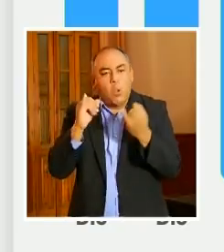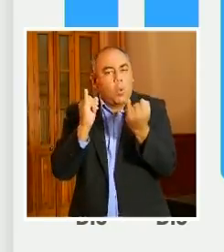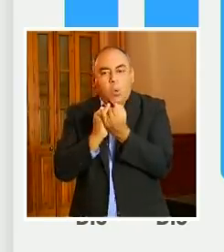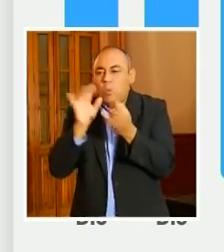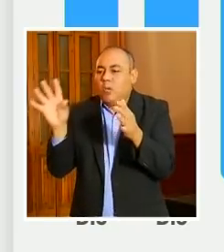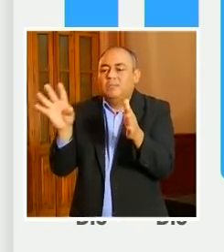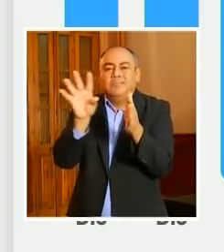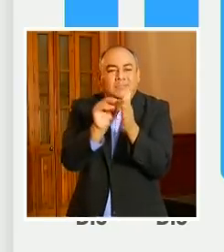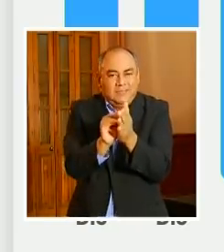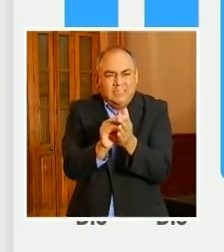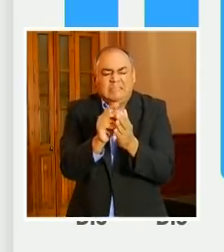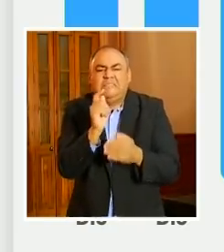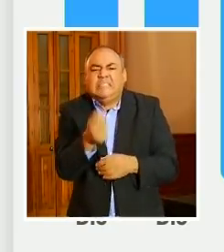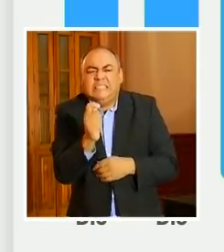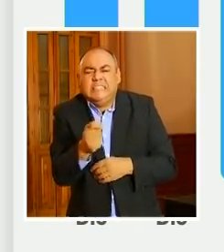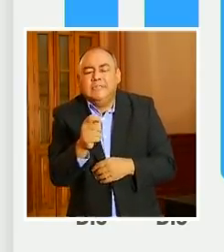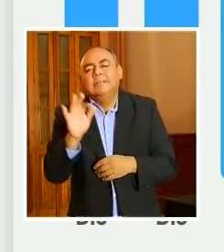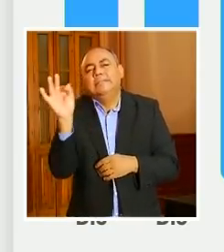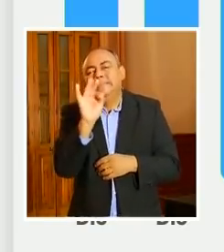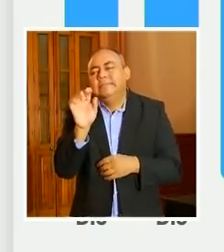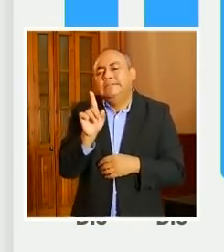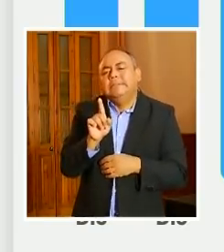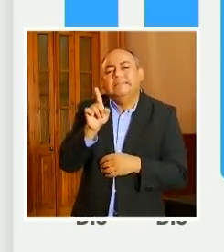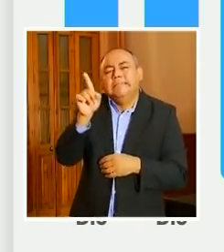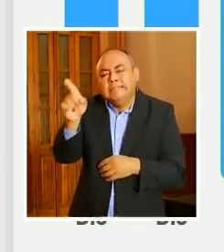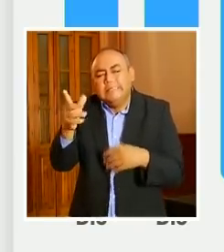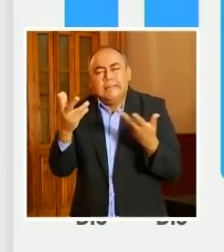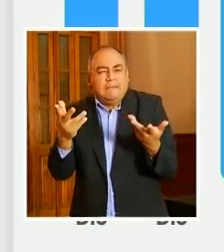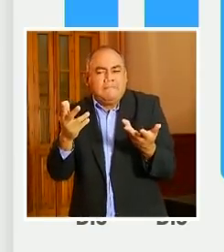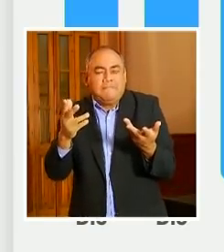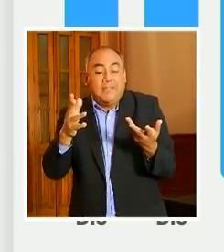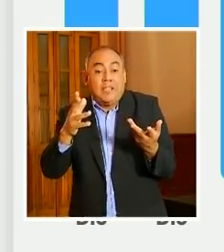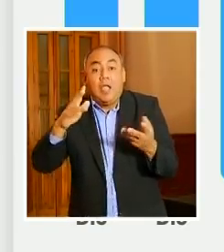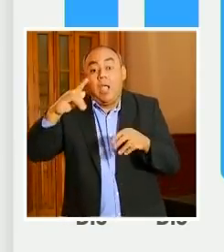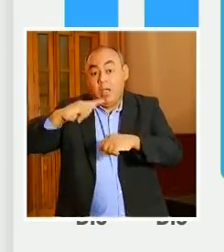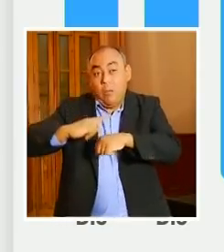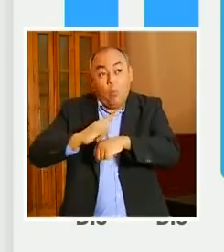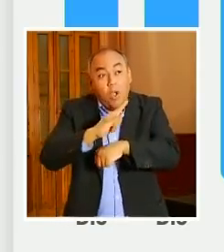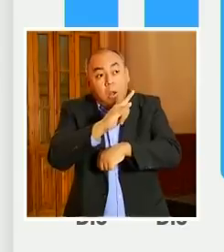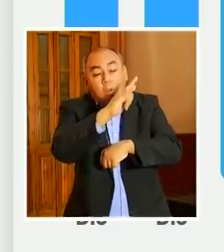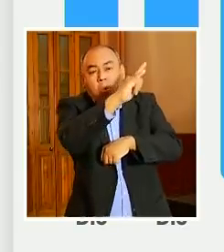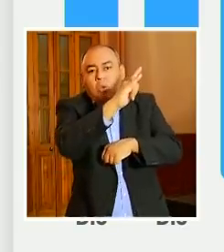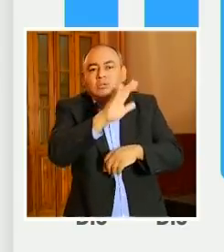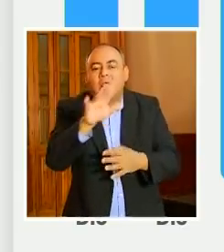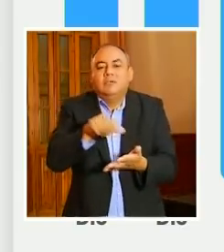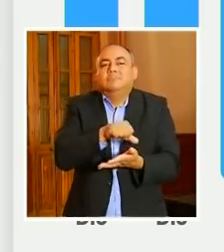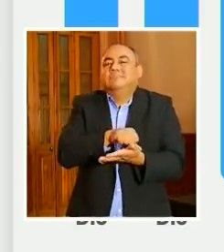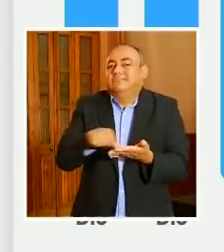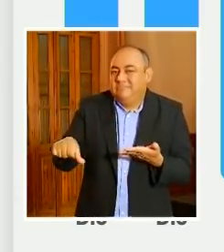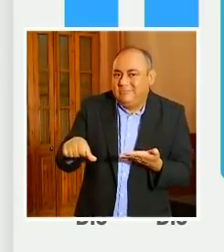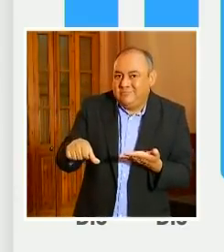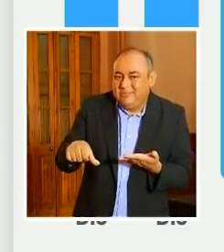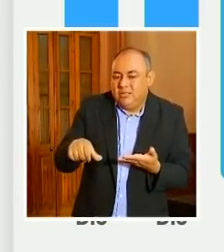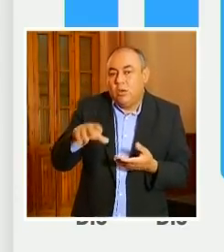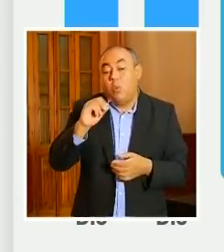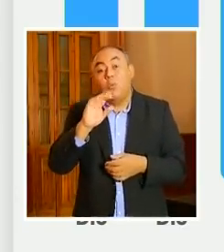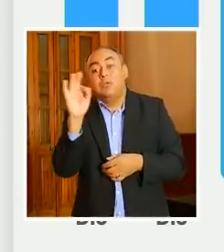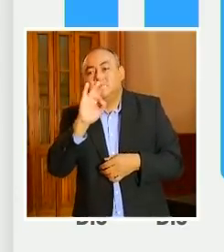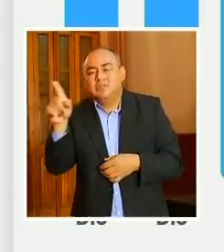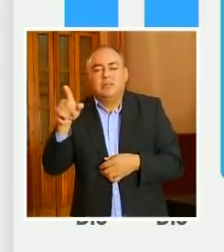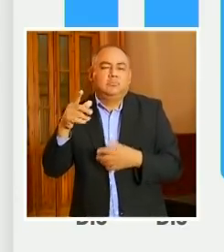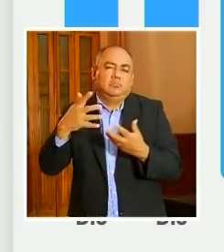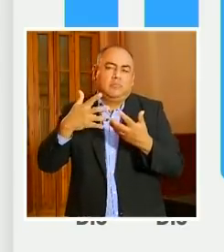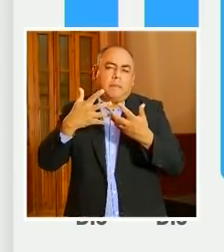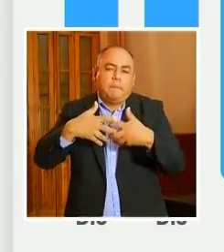a cancelar, en este caso vuelos, que ha sido lo más visible, pero también empresas de restaurantes, de